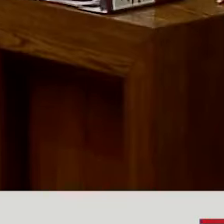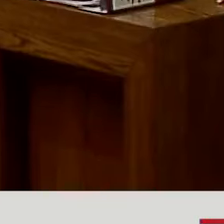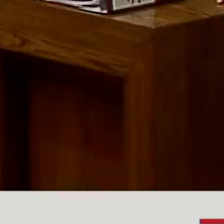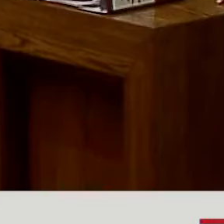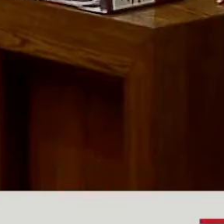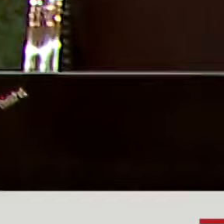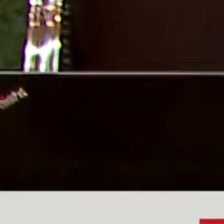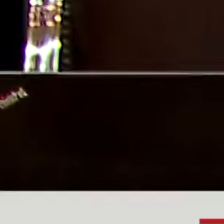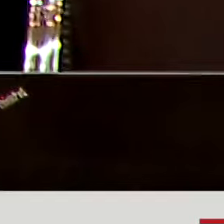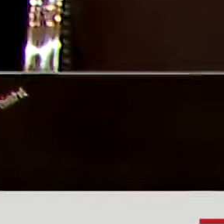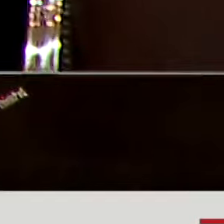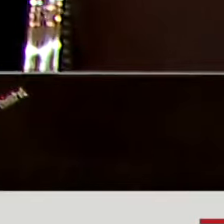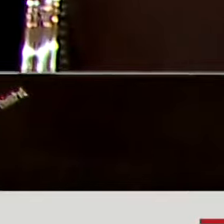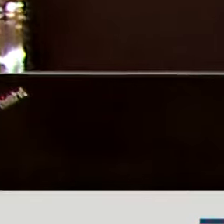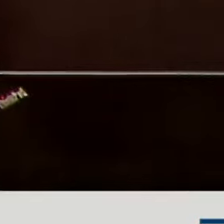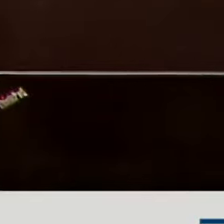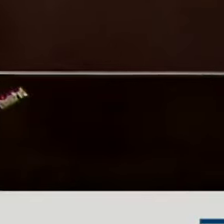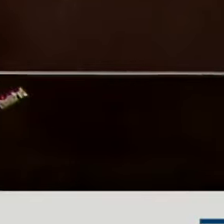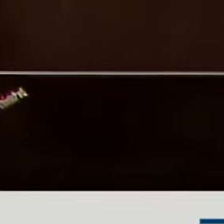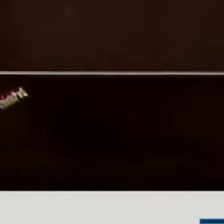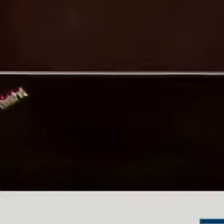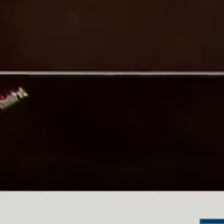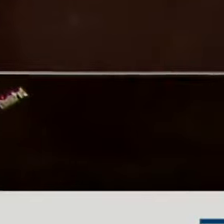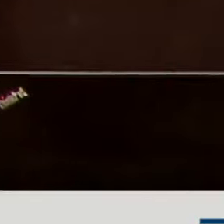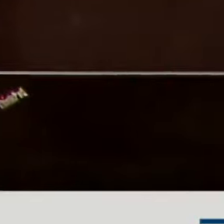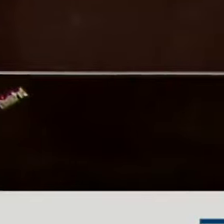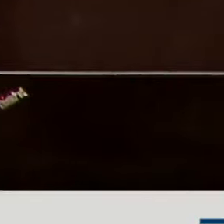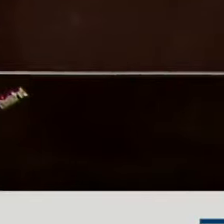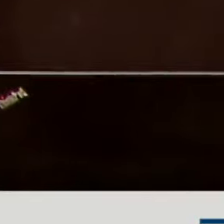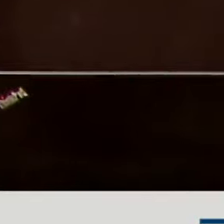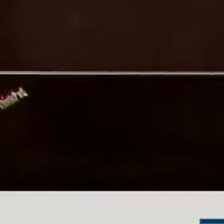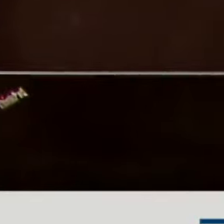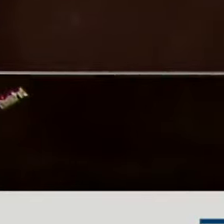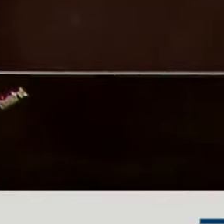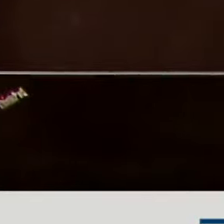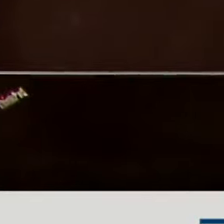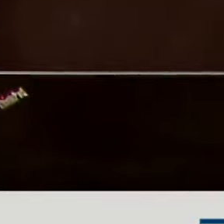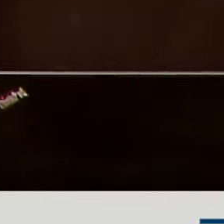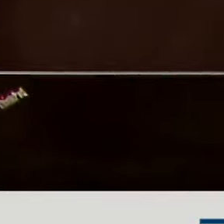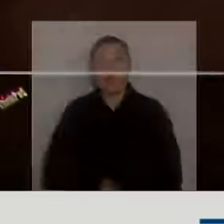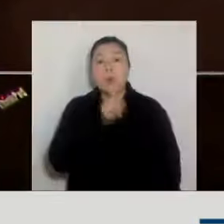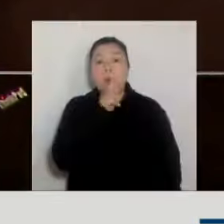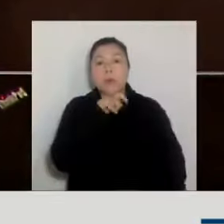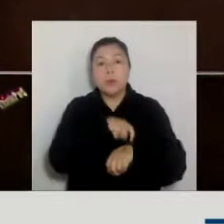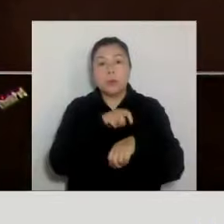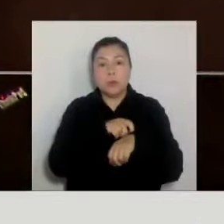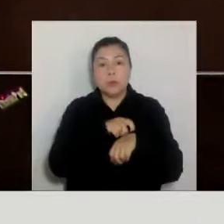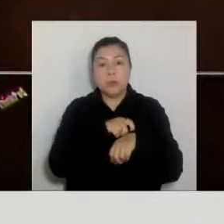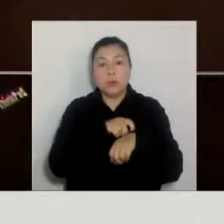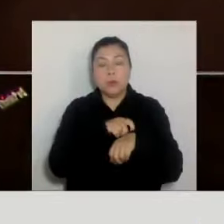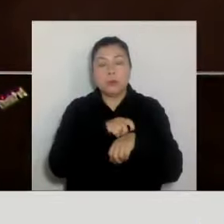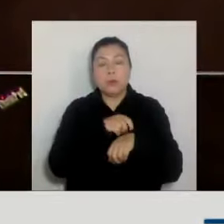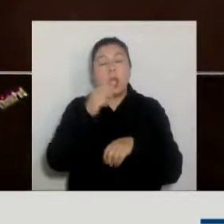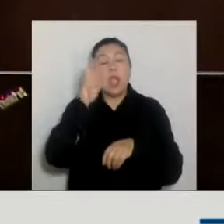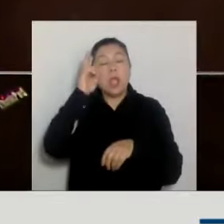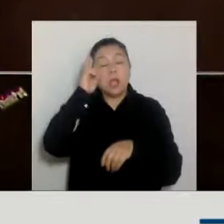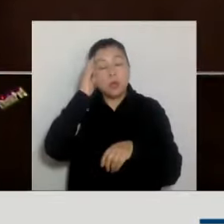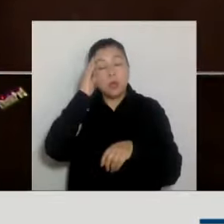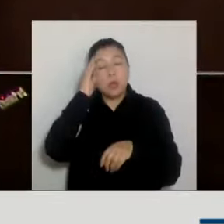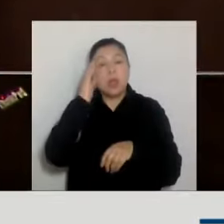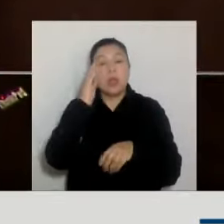a continuación la sala de la corporación guardará Un minuto de silencio en memoria de las siguientes personas